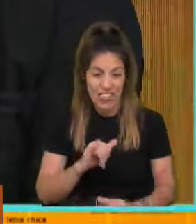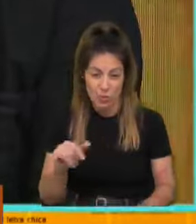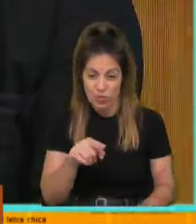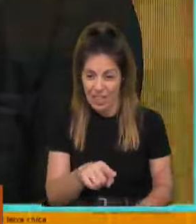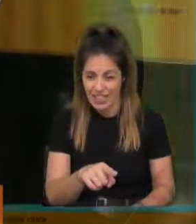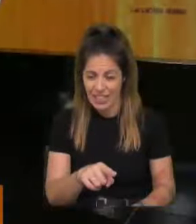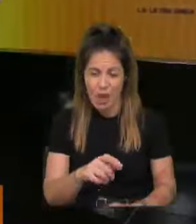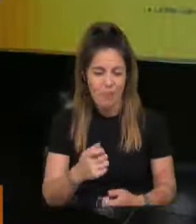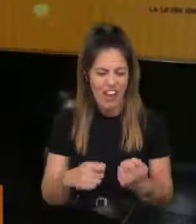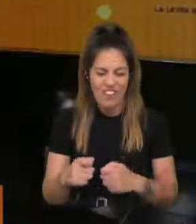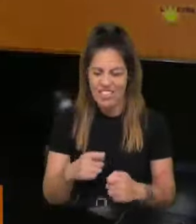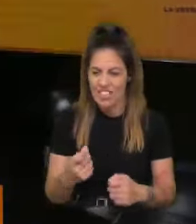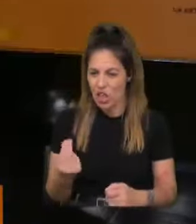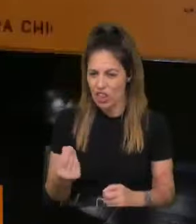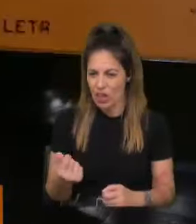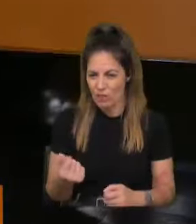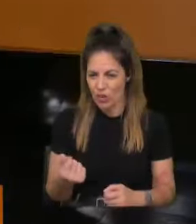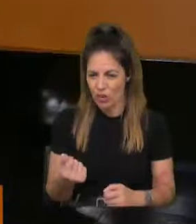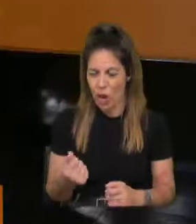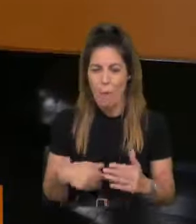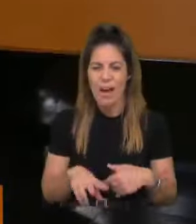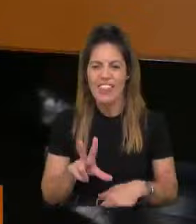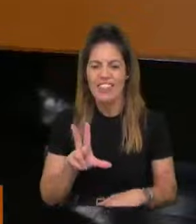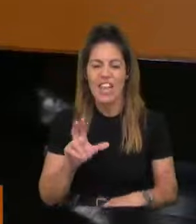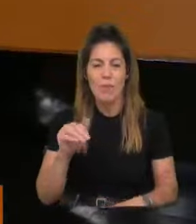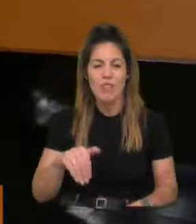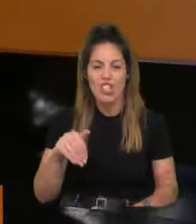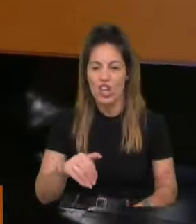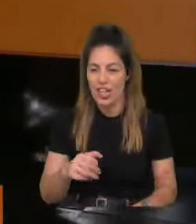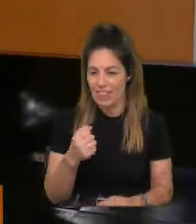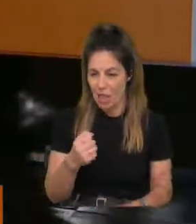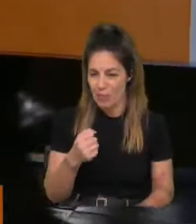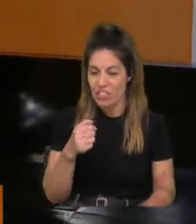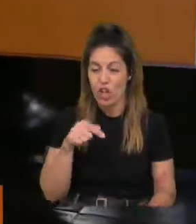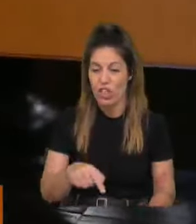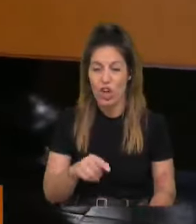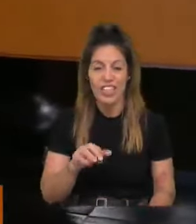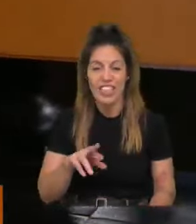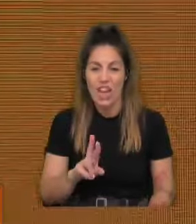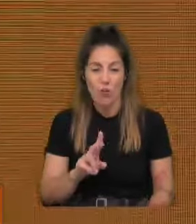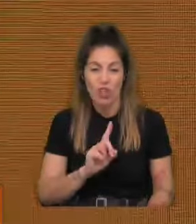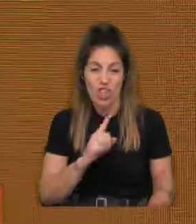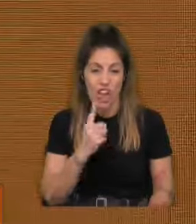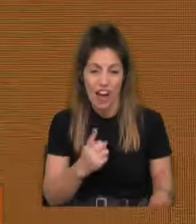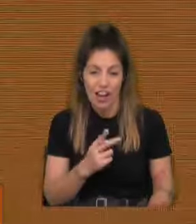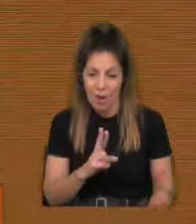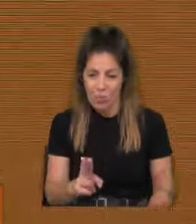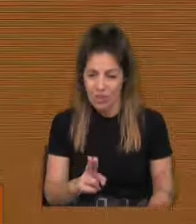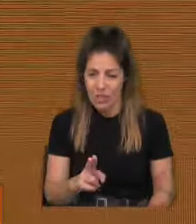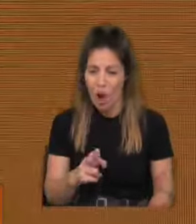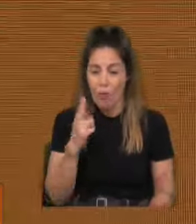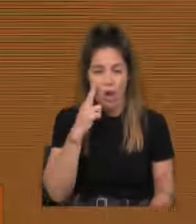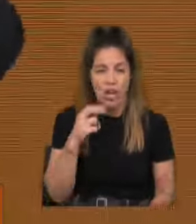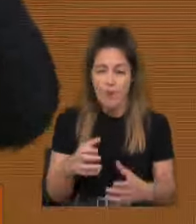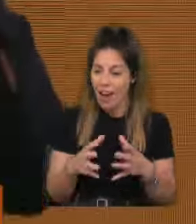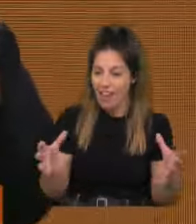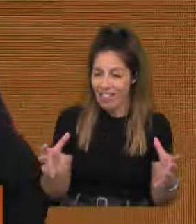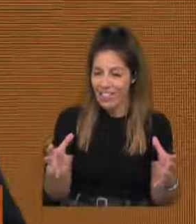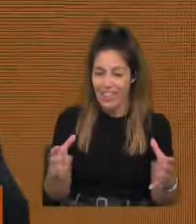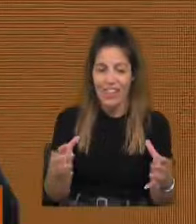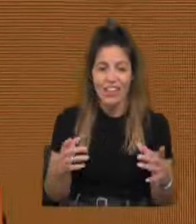malversación de fondos inclusive por más de 3 millones de pesos y al día de hoy inau no ha dado respuesta Entonces tenemos un problema muy grande a nivel